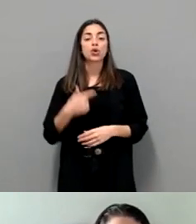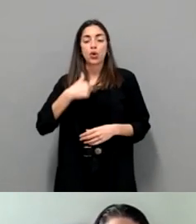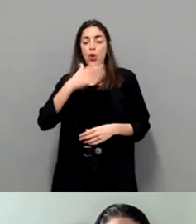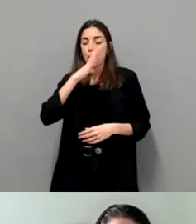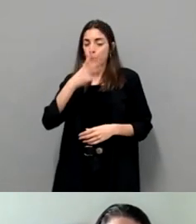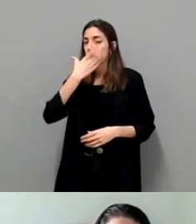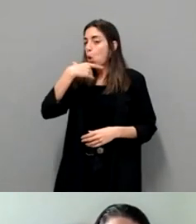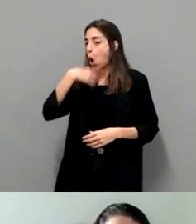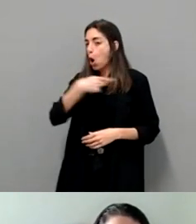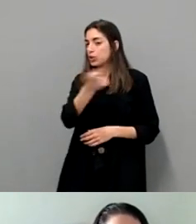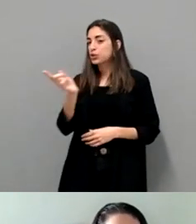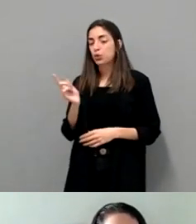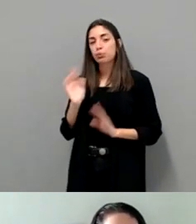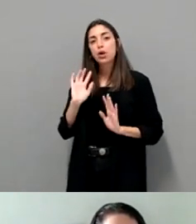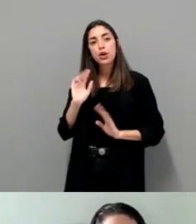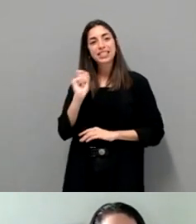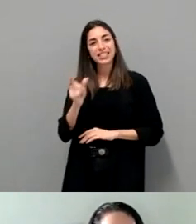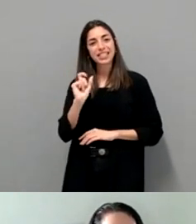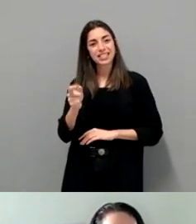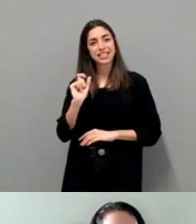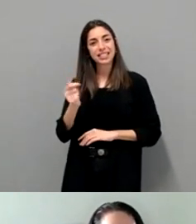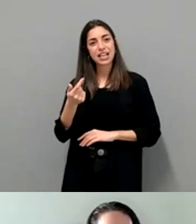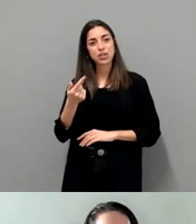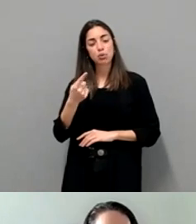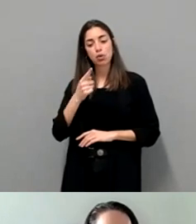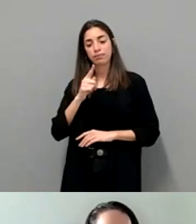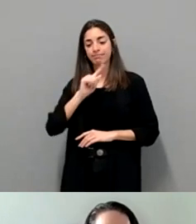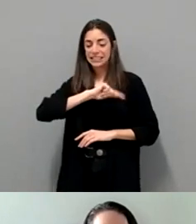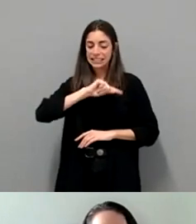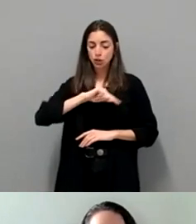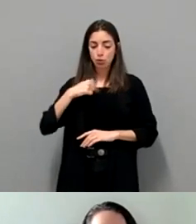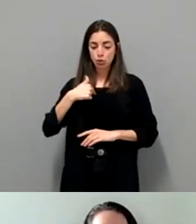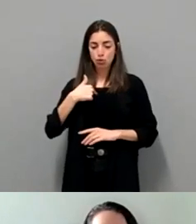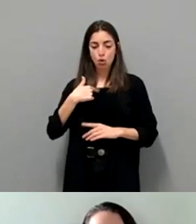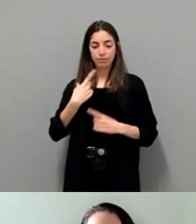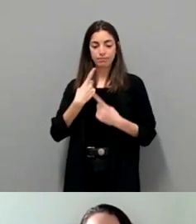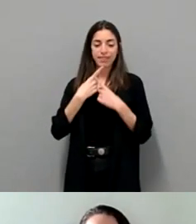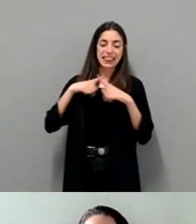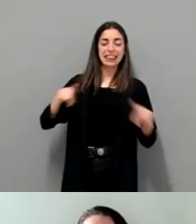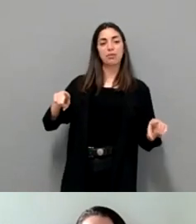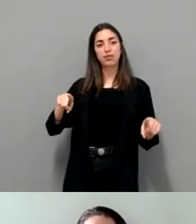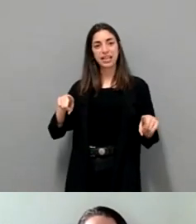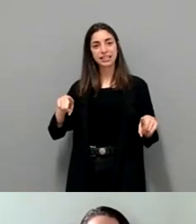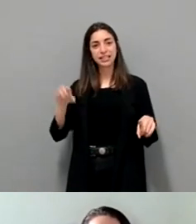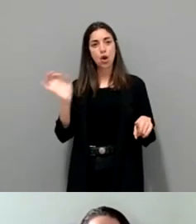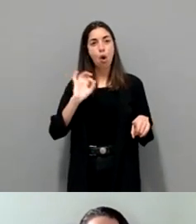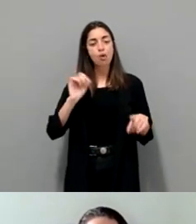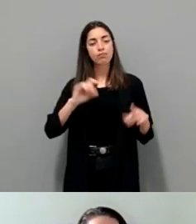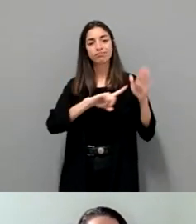que muchas veces os han hecho sentir diferentes o incluso os han